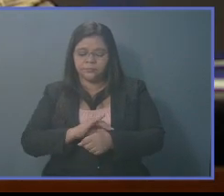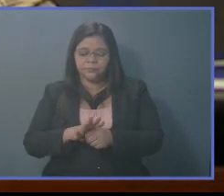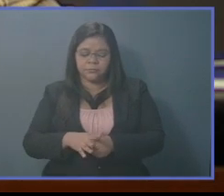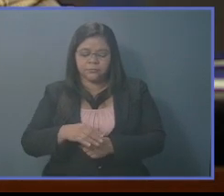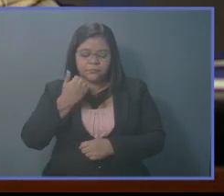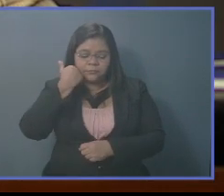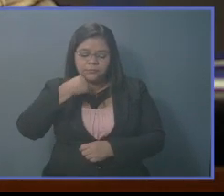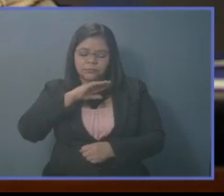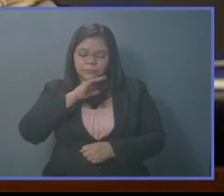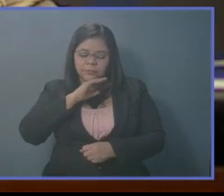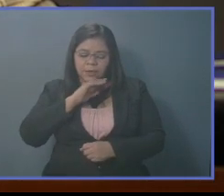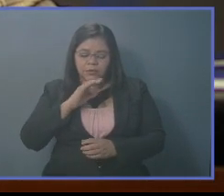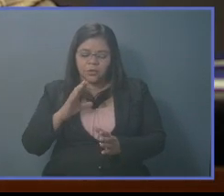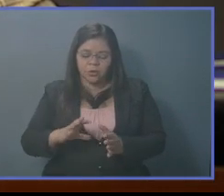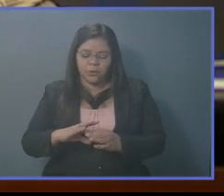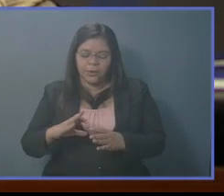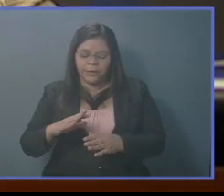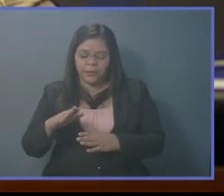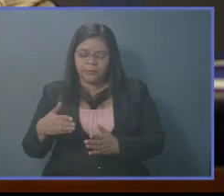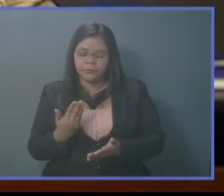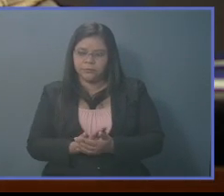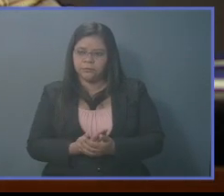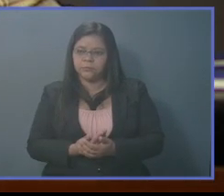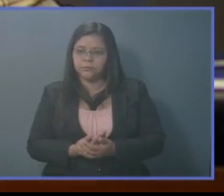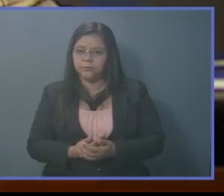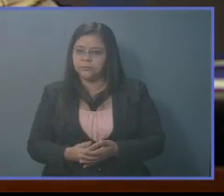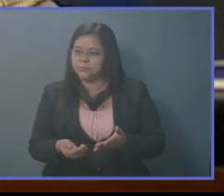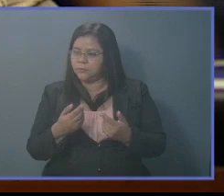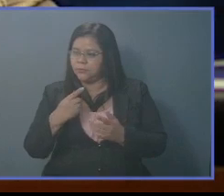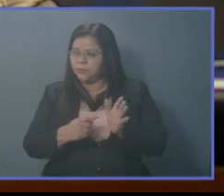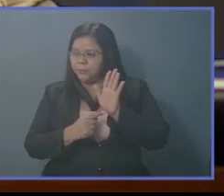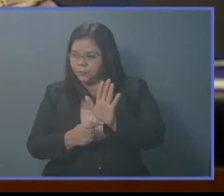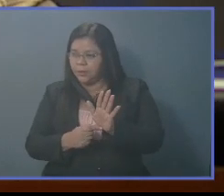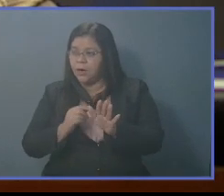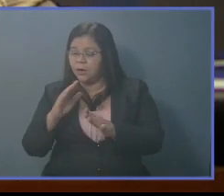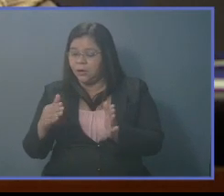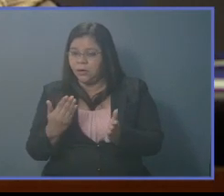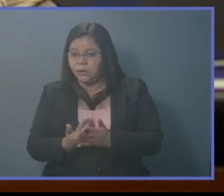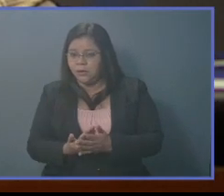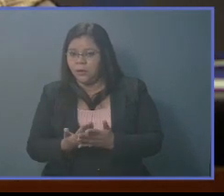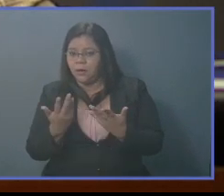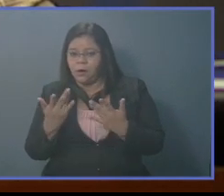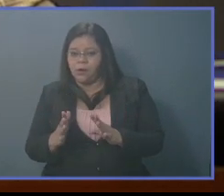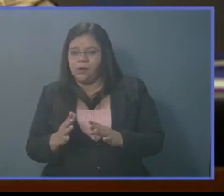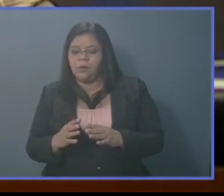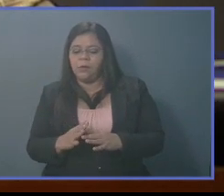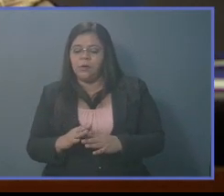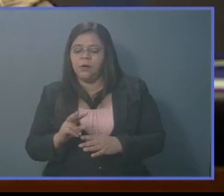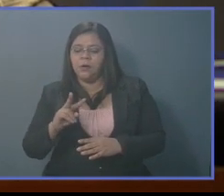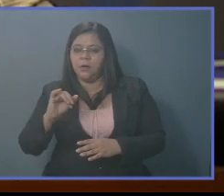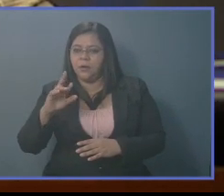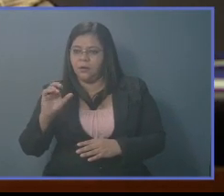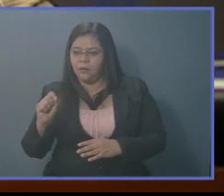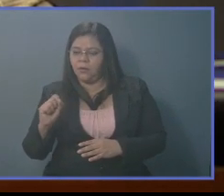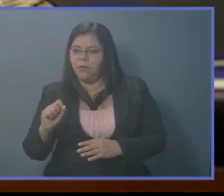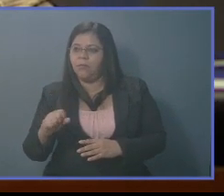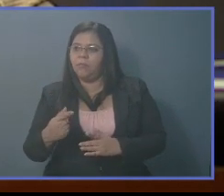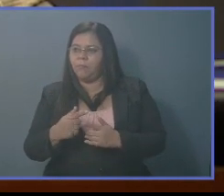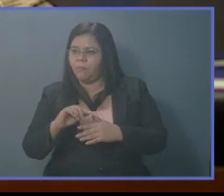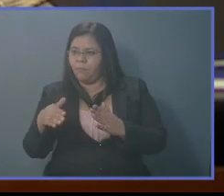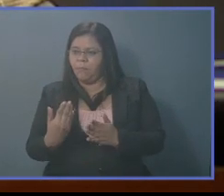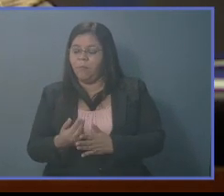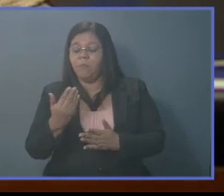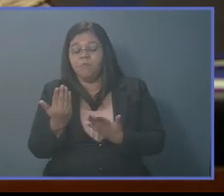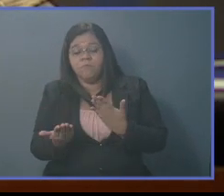COVID-19 o que aún sin presentar manifestaciones clínicas de ellas alberguen o diseminen el virus o hayan sido expuestos a su